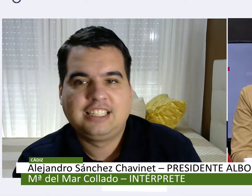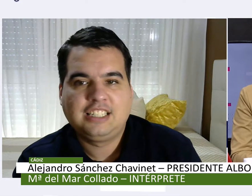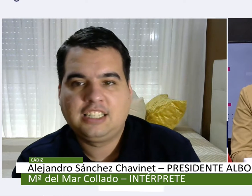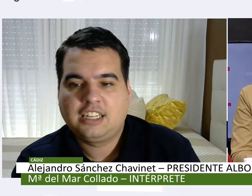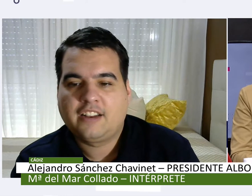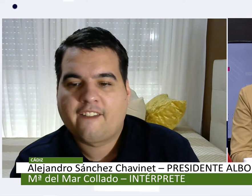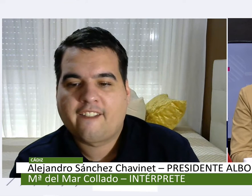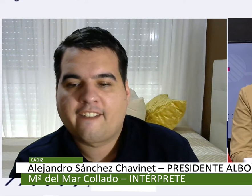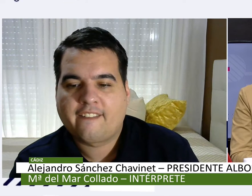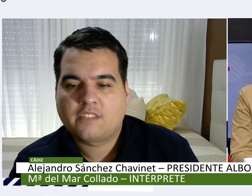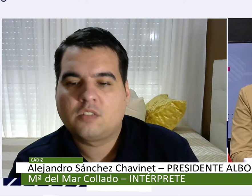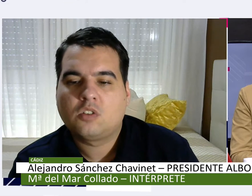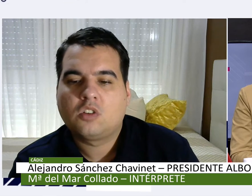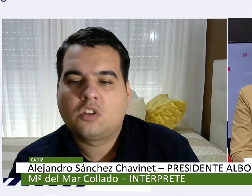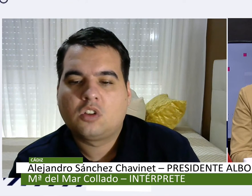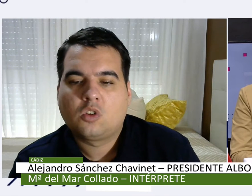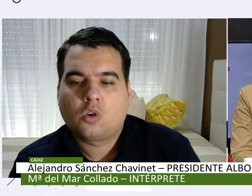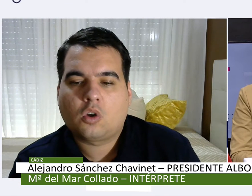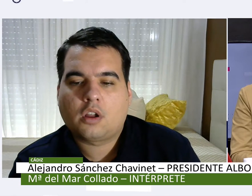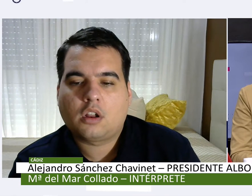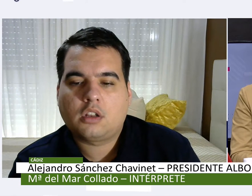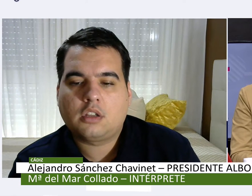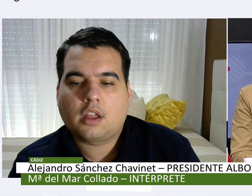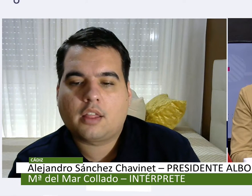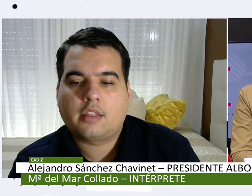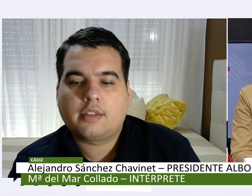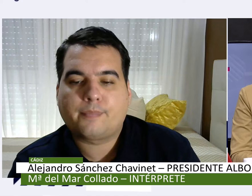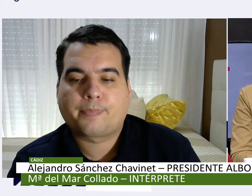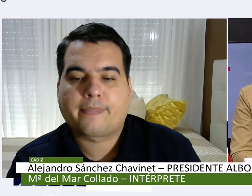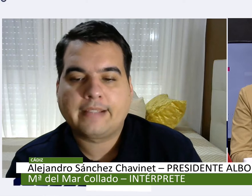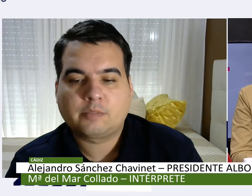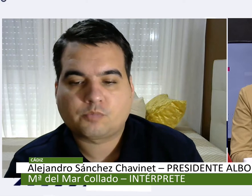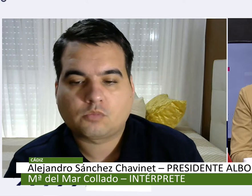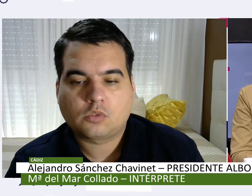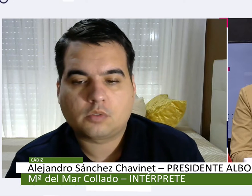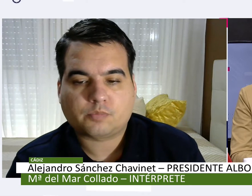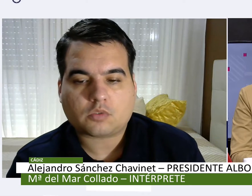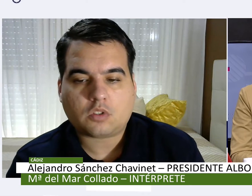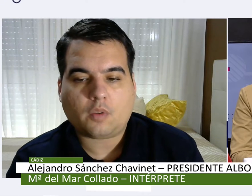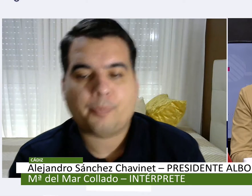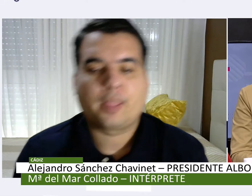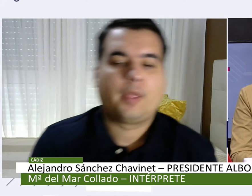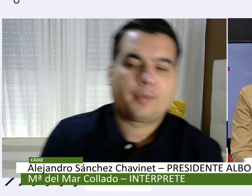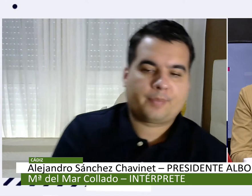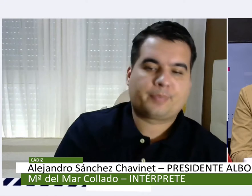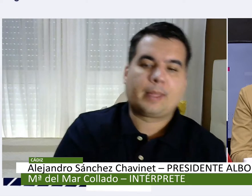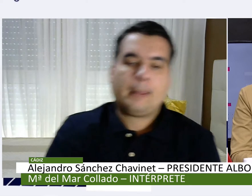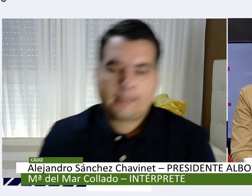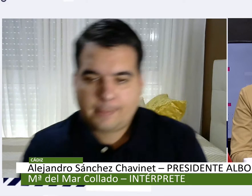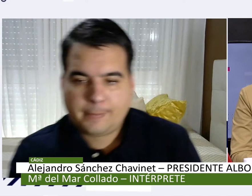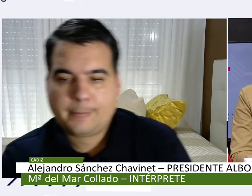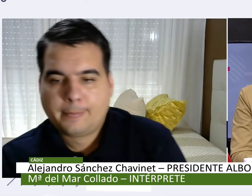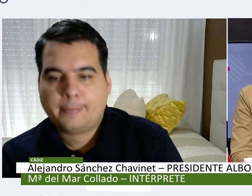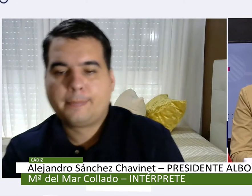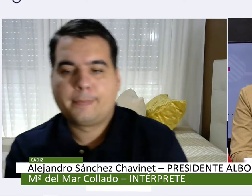Alejandro, ¿cómo es la provincia de Cádiz? ¿Es inclusiva en este aspecto o todavía nos queda mucho que